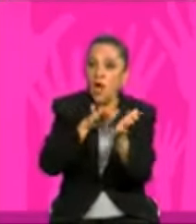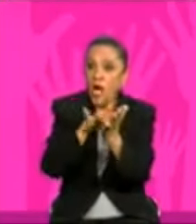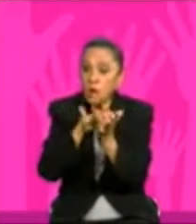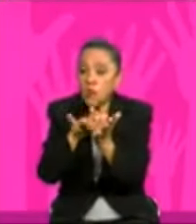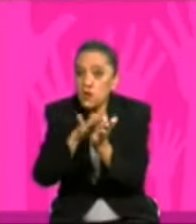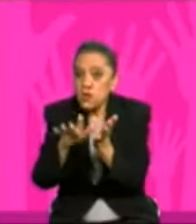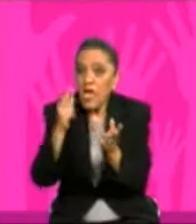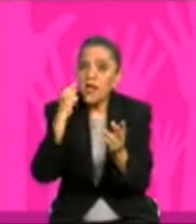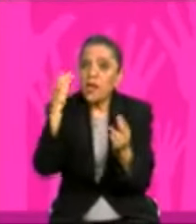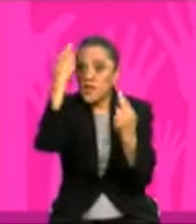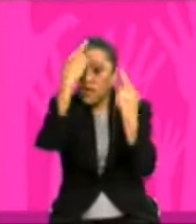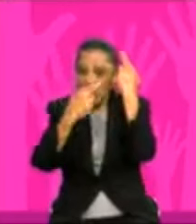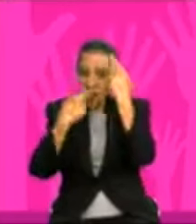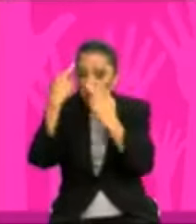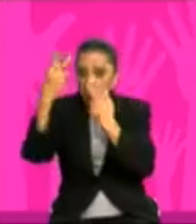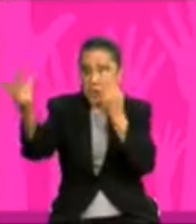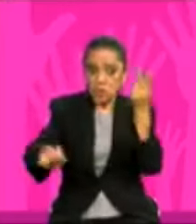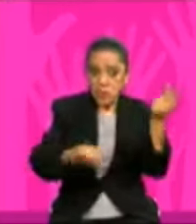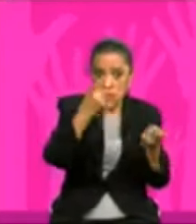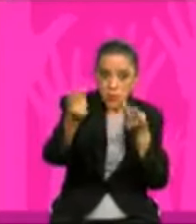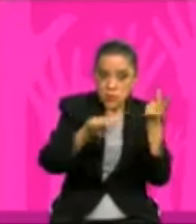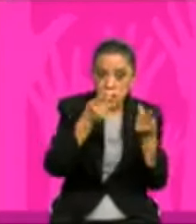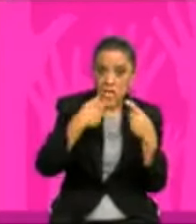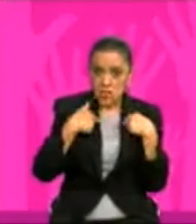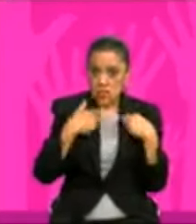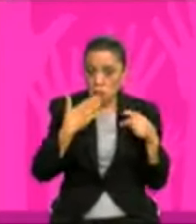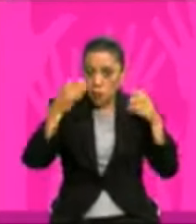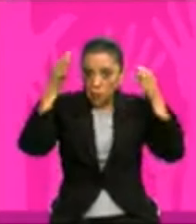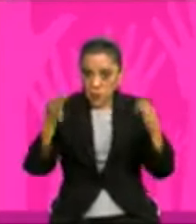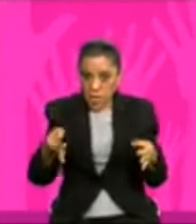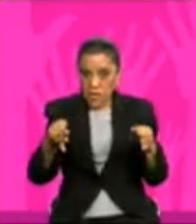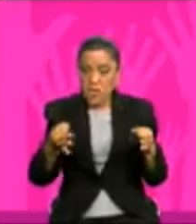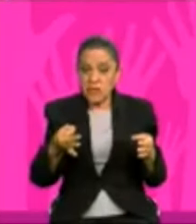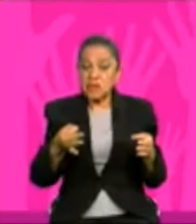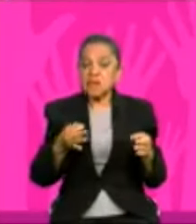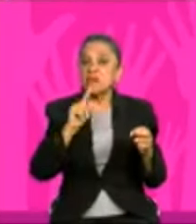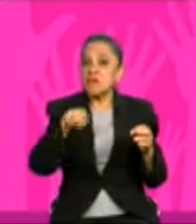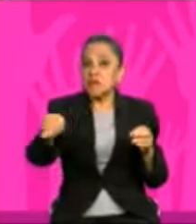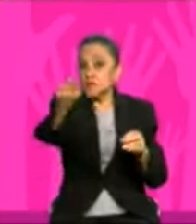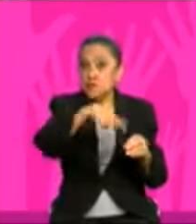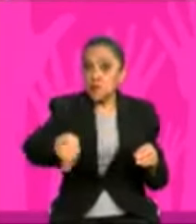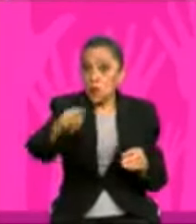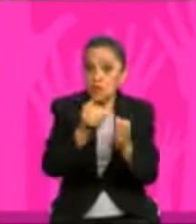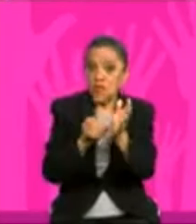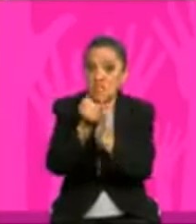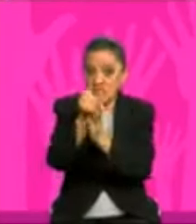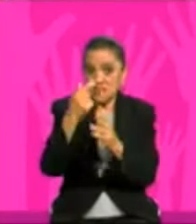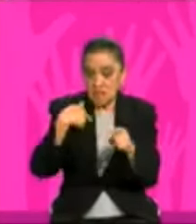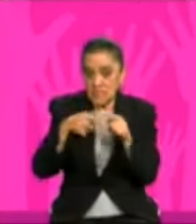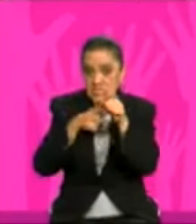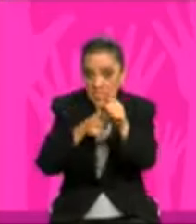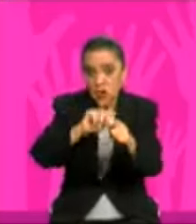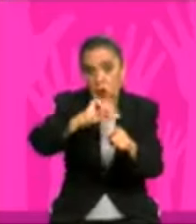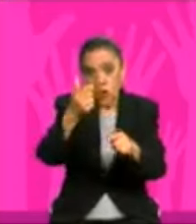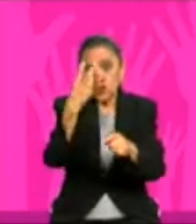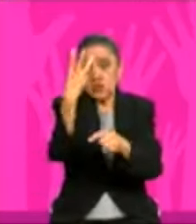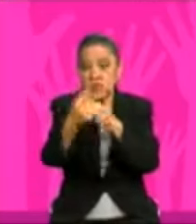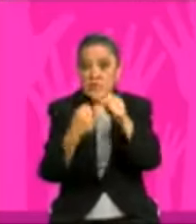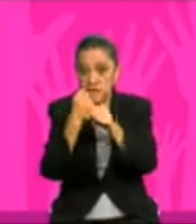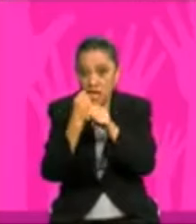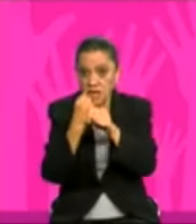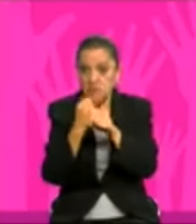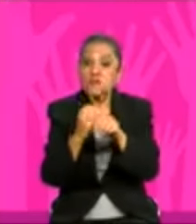del mandato, en esa consulta, para que ustedes, el pueblo, decidan si sigo o si no sigo, porque la